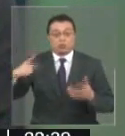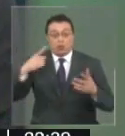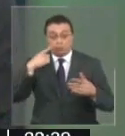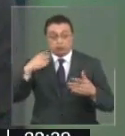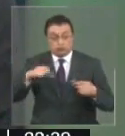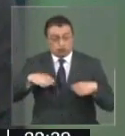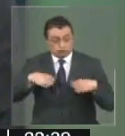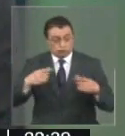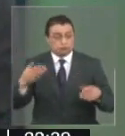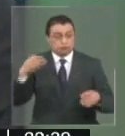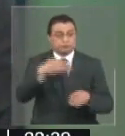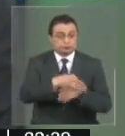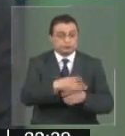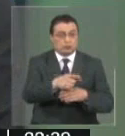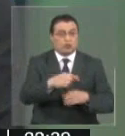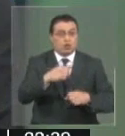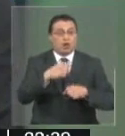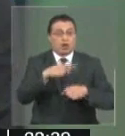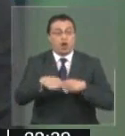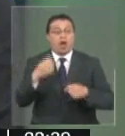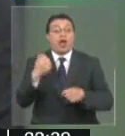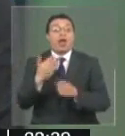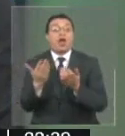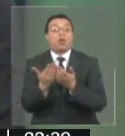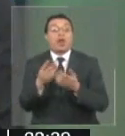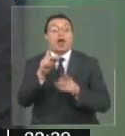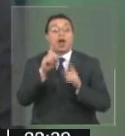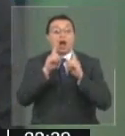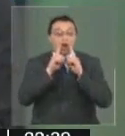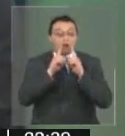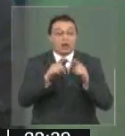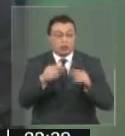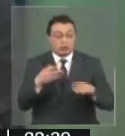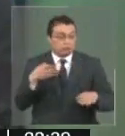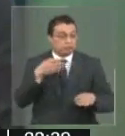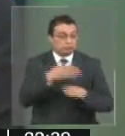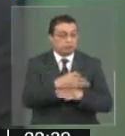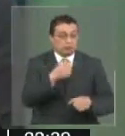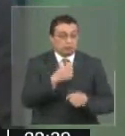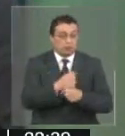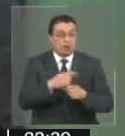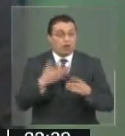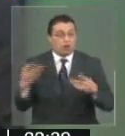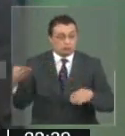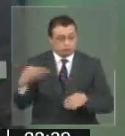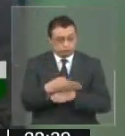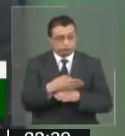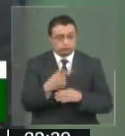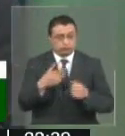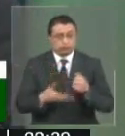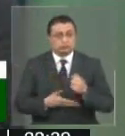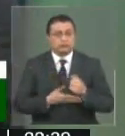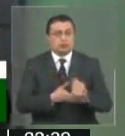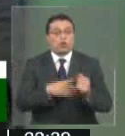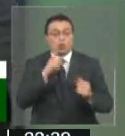que estaba haciendo a la época una escuela de hotelería. Llega por hacer una pasantía por la escuela. El dueño del hotel,